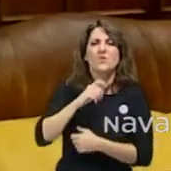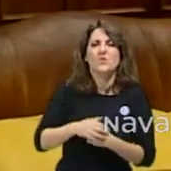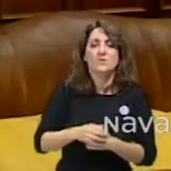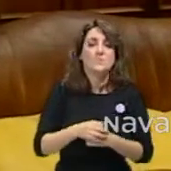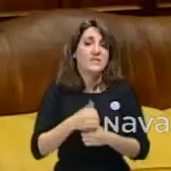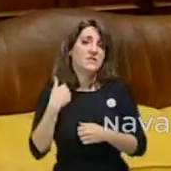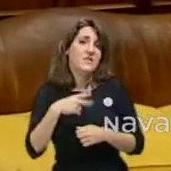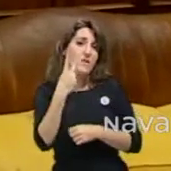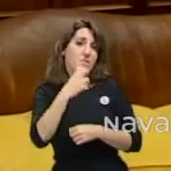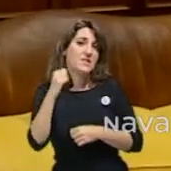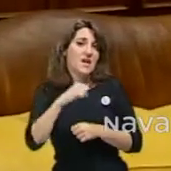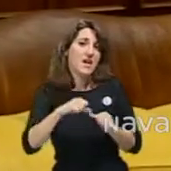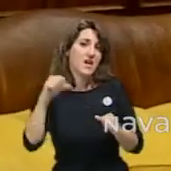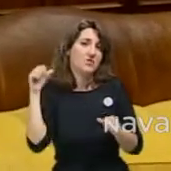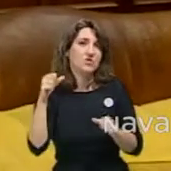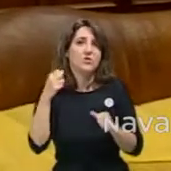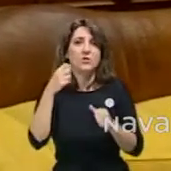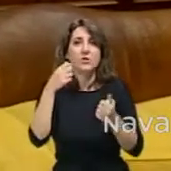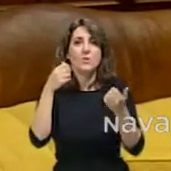exactamente 20 años, el año